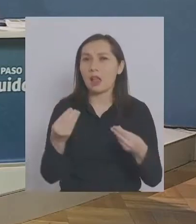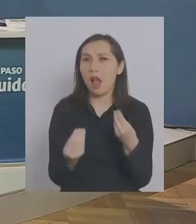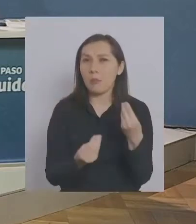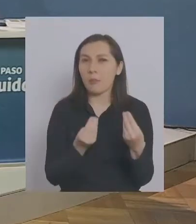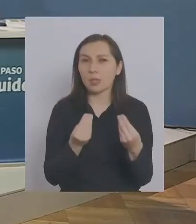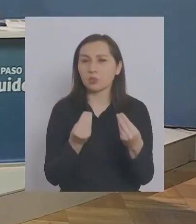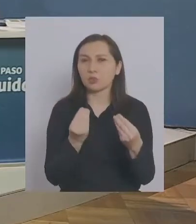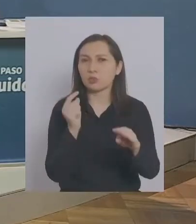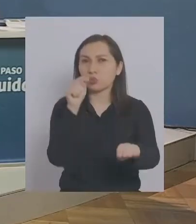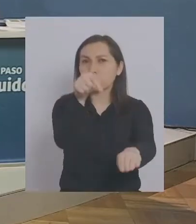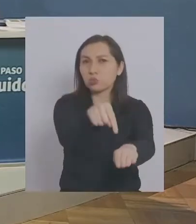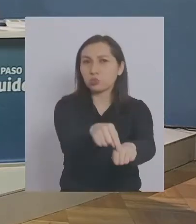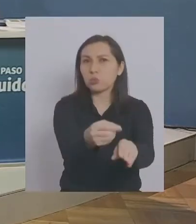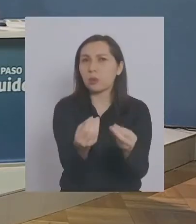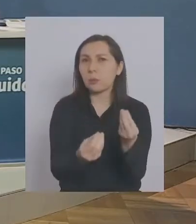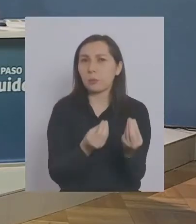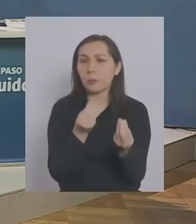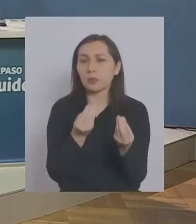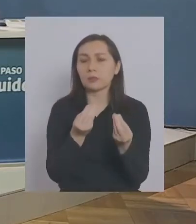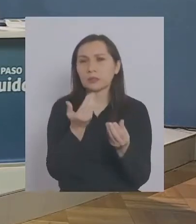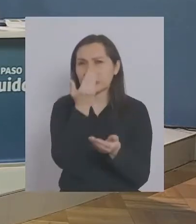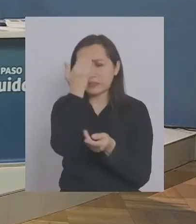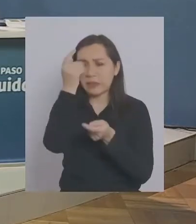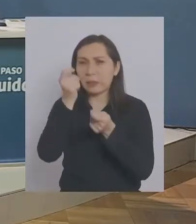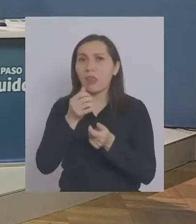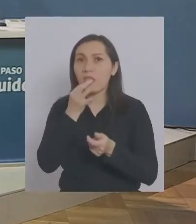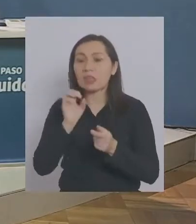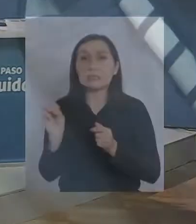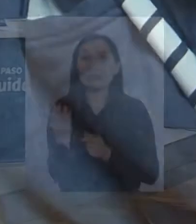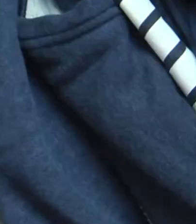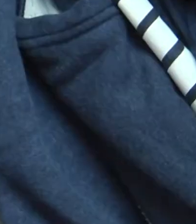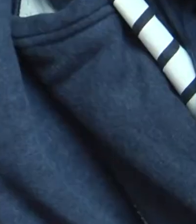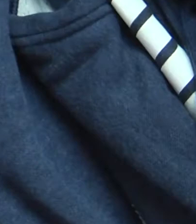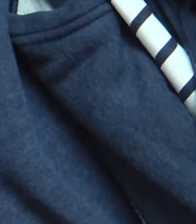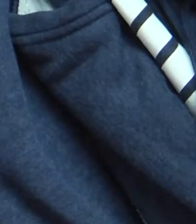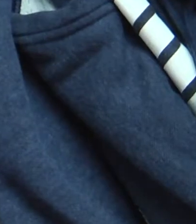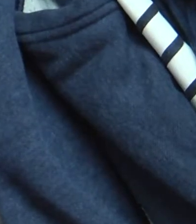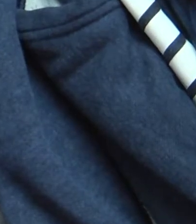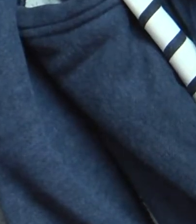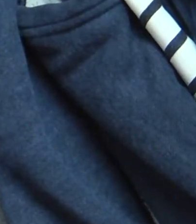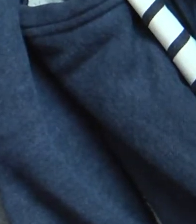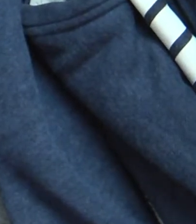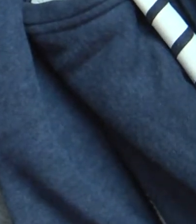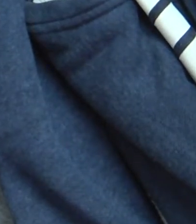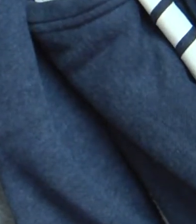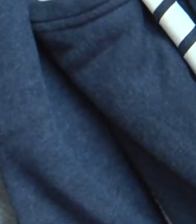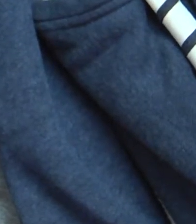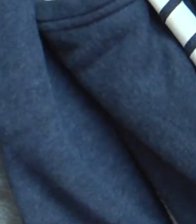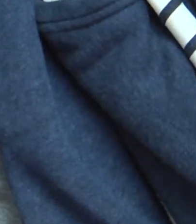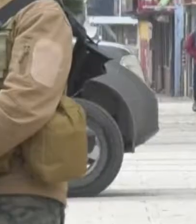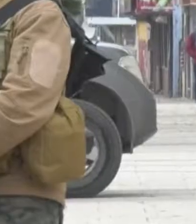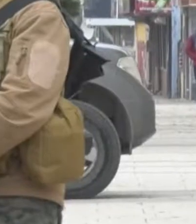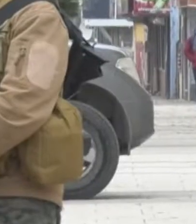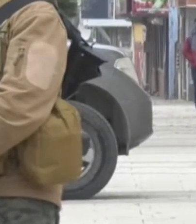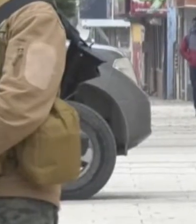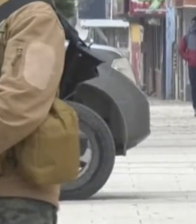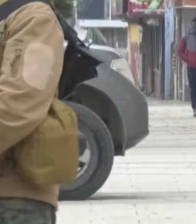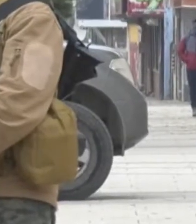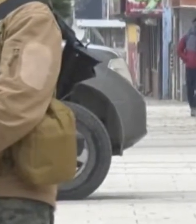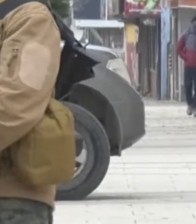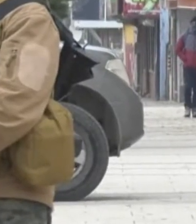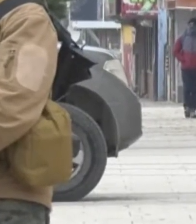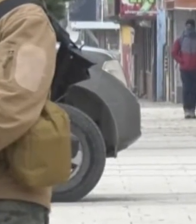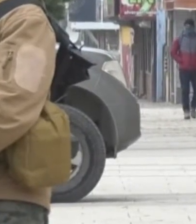llamó la atención de la prensa en santiago la situación de magallanes con buenos indicadores de vacunación pero con el 90 por ciento de la gente en